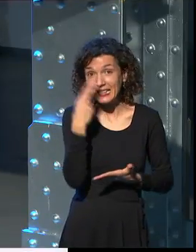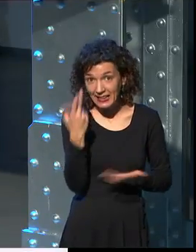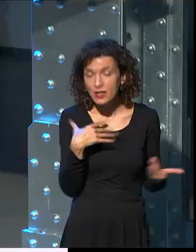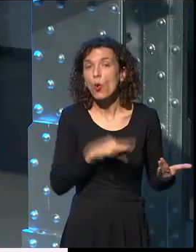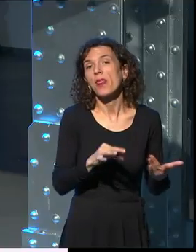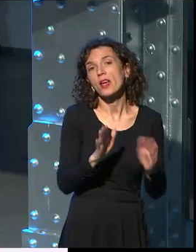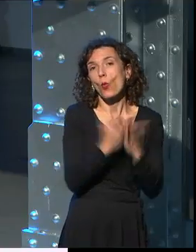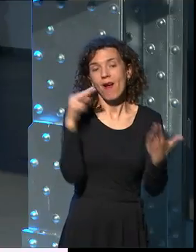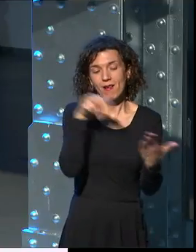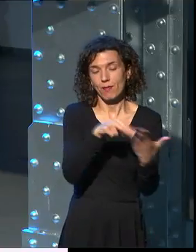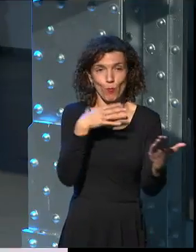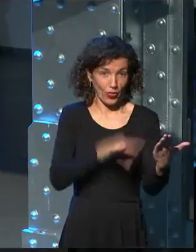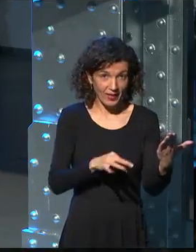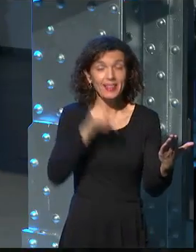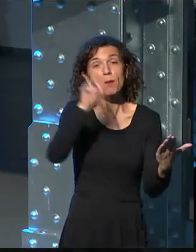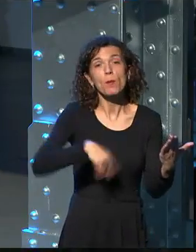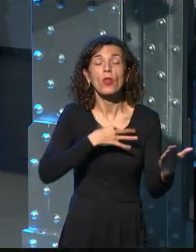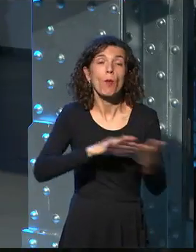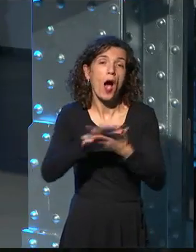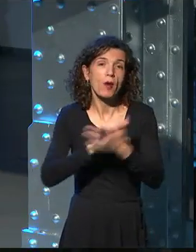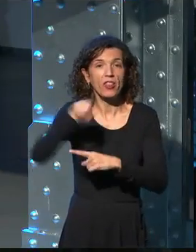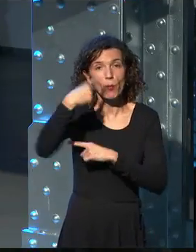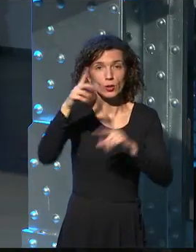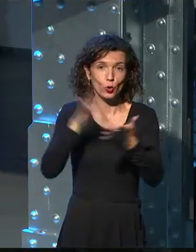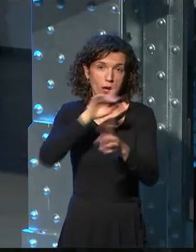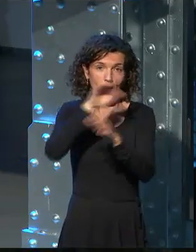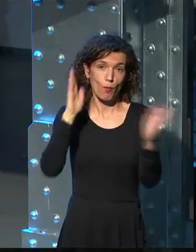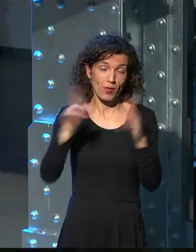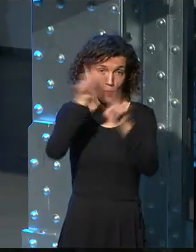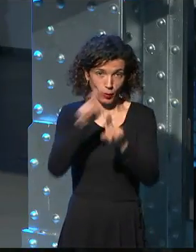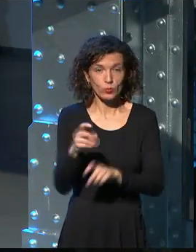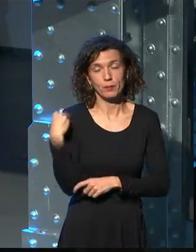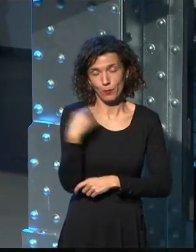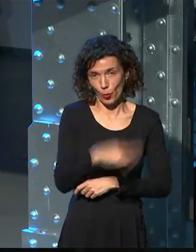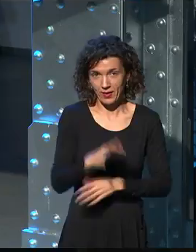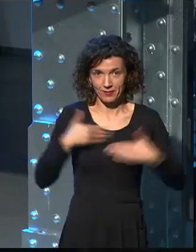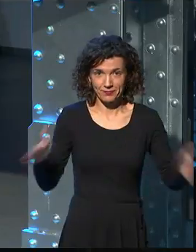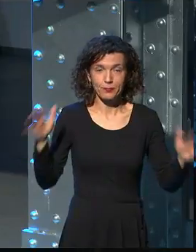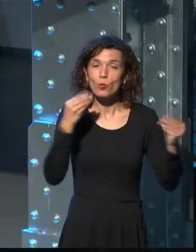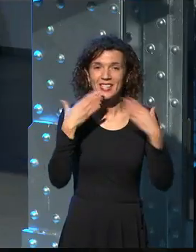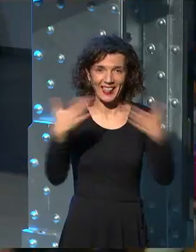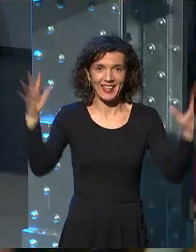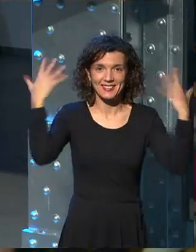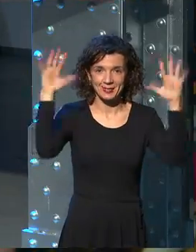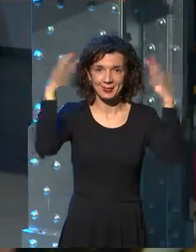podéis consultarlo y también podemos hablar luego durante las preguntas. Muchas gracias.